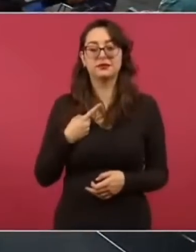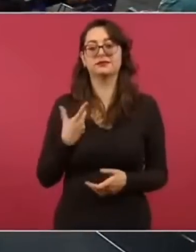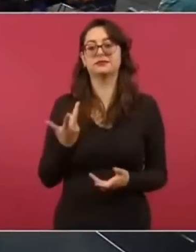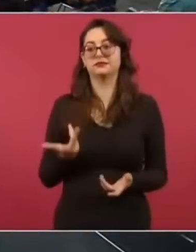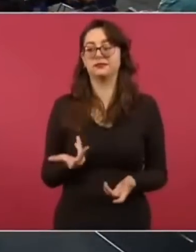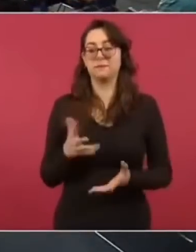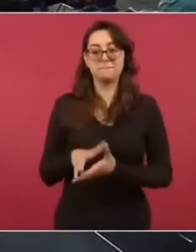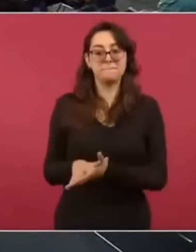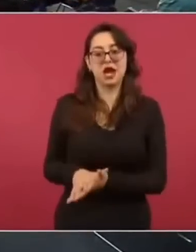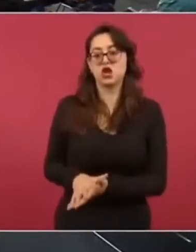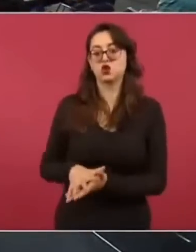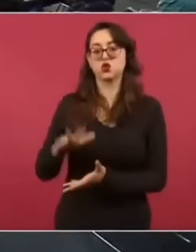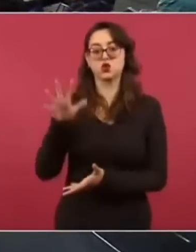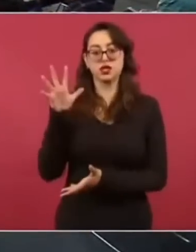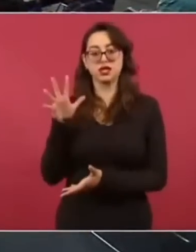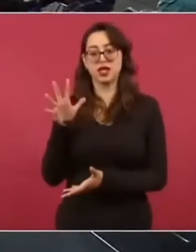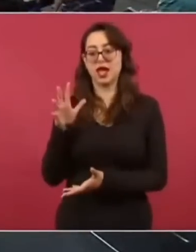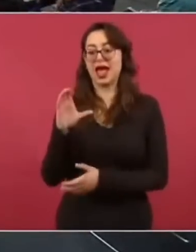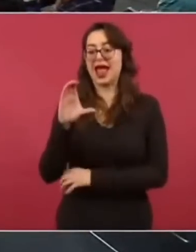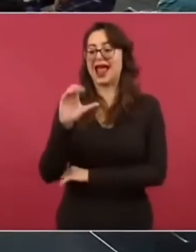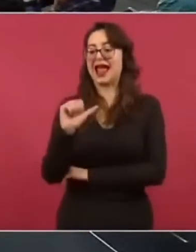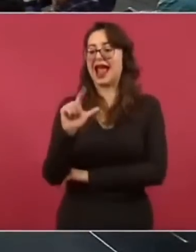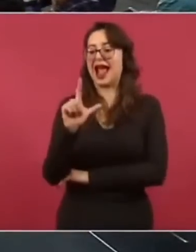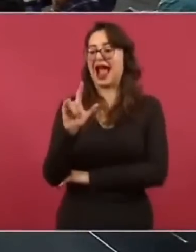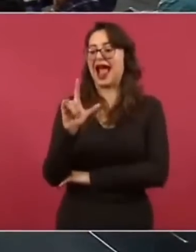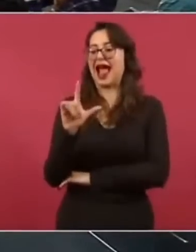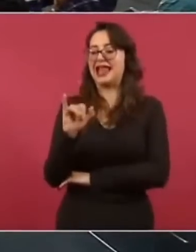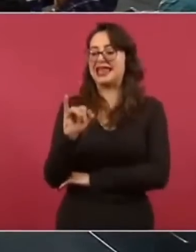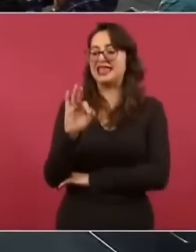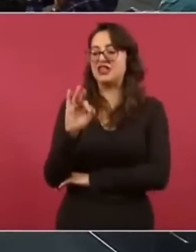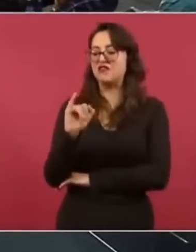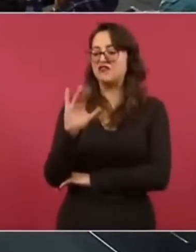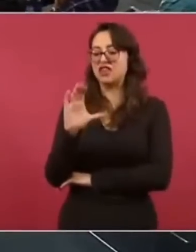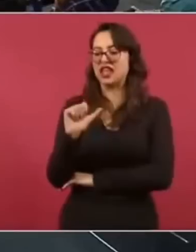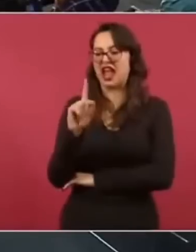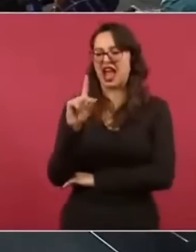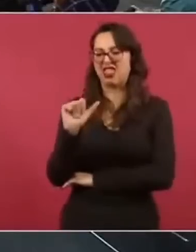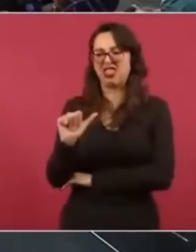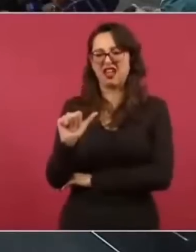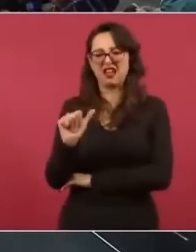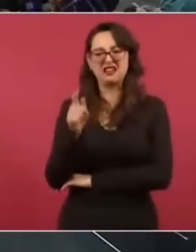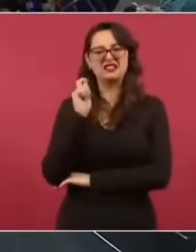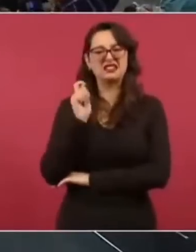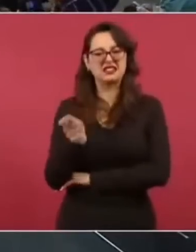calificada. ¿Qué es mayoría calificada?